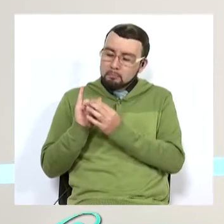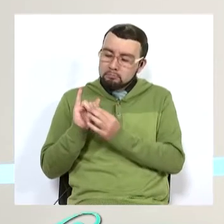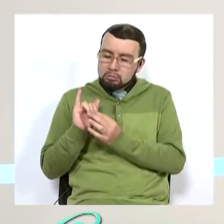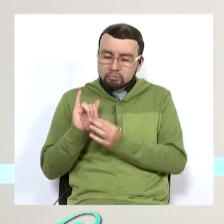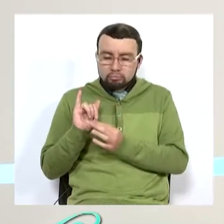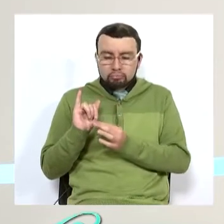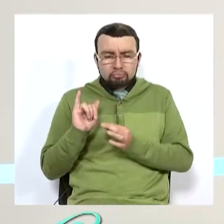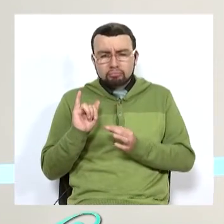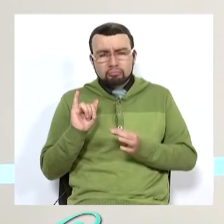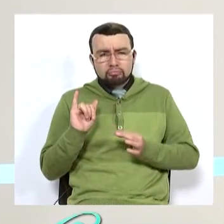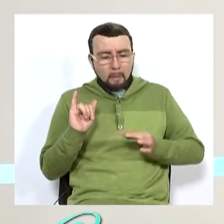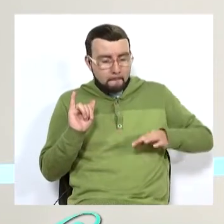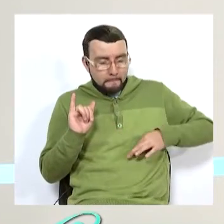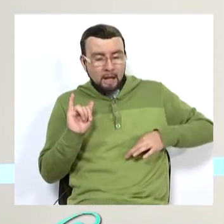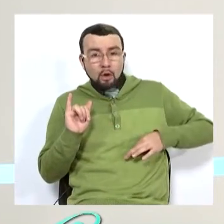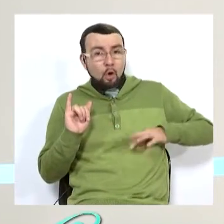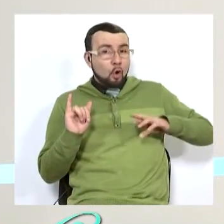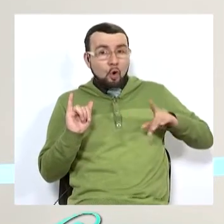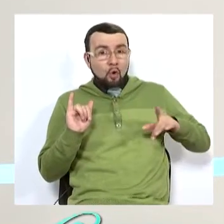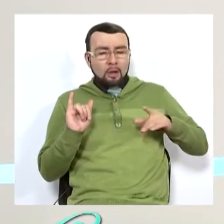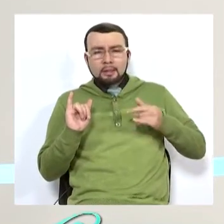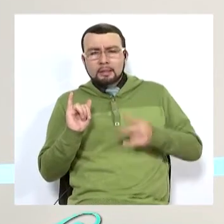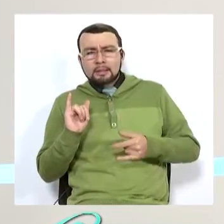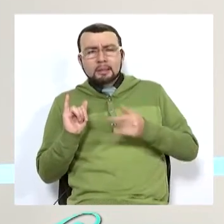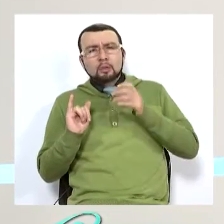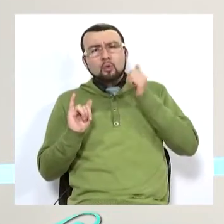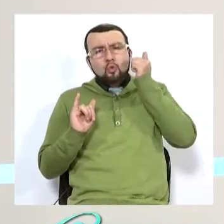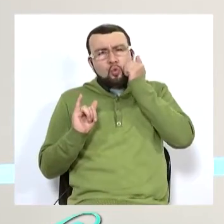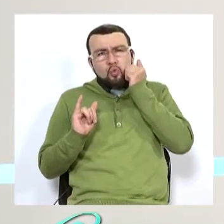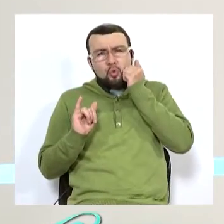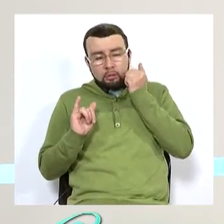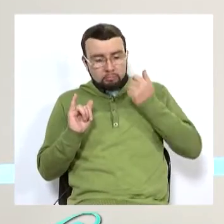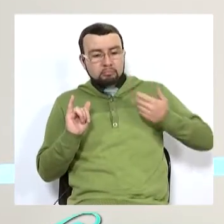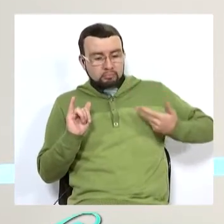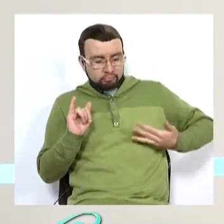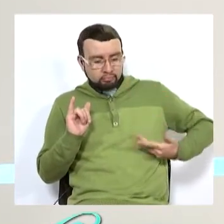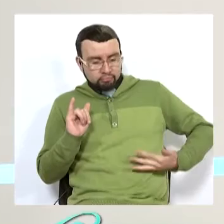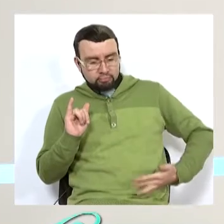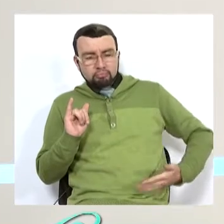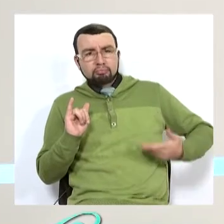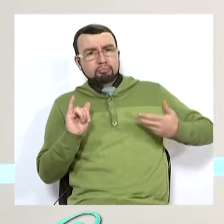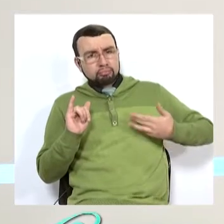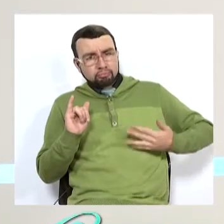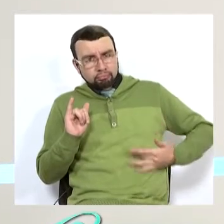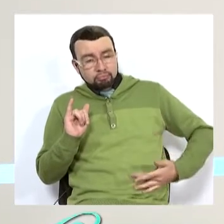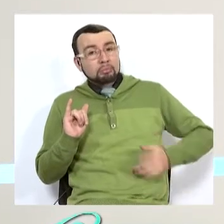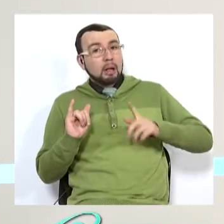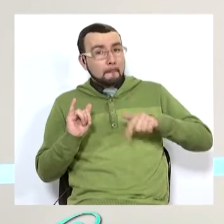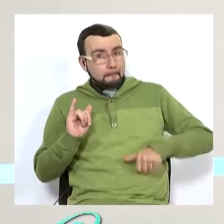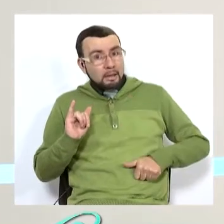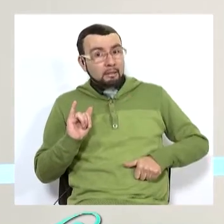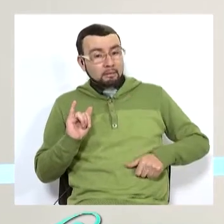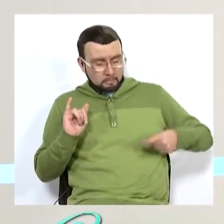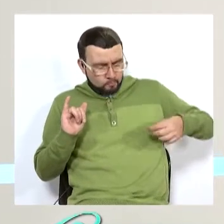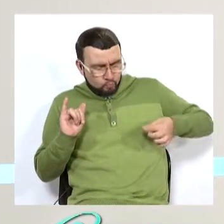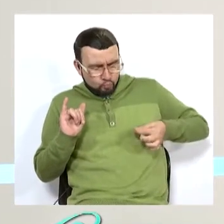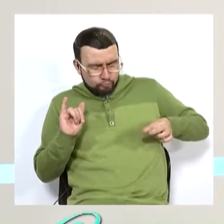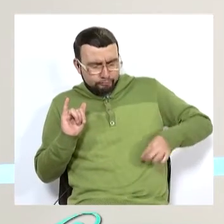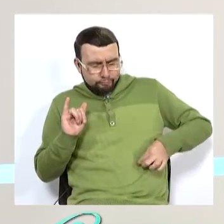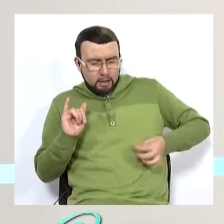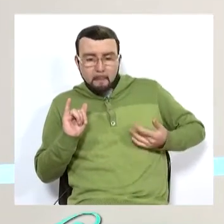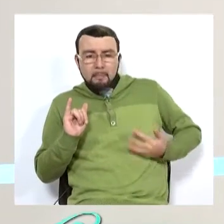del abdomen. Y cuando está la menstruación, allí también sangra y duele donde está implantado ese pedacito de